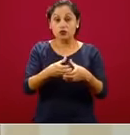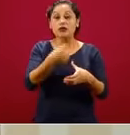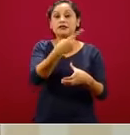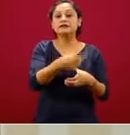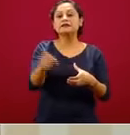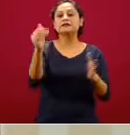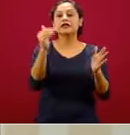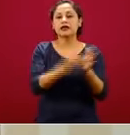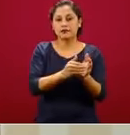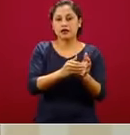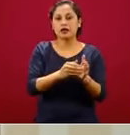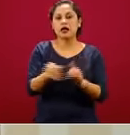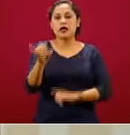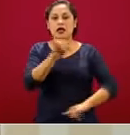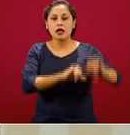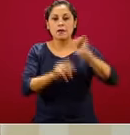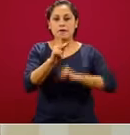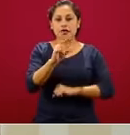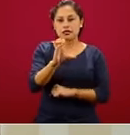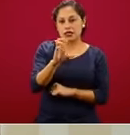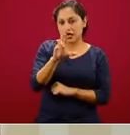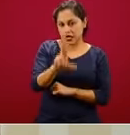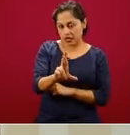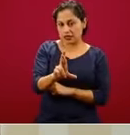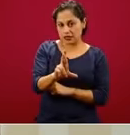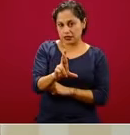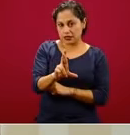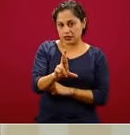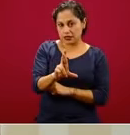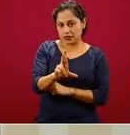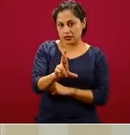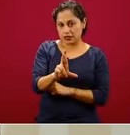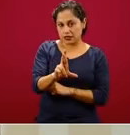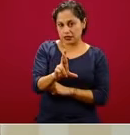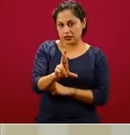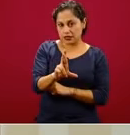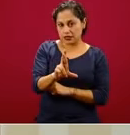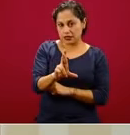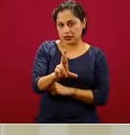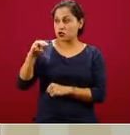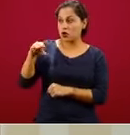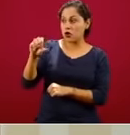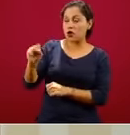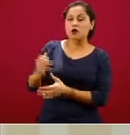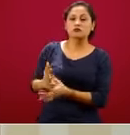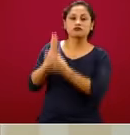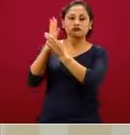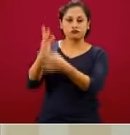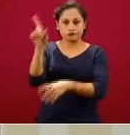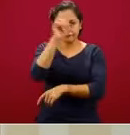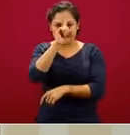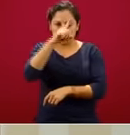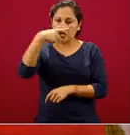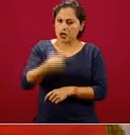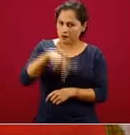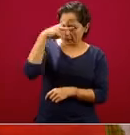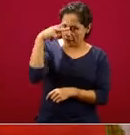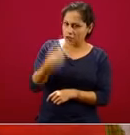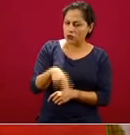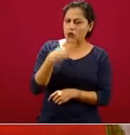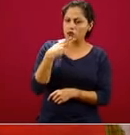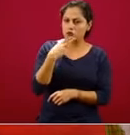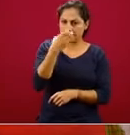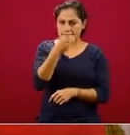prueba PCR, que es el estándar de oro que ha sugerido la Organización Mundial de la Salud y el que se usa en México. El